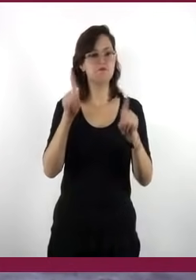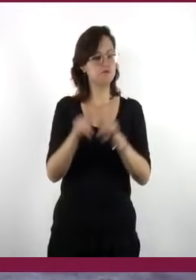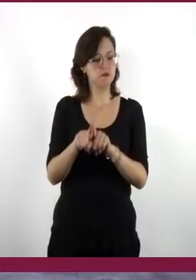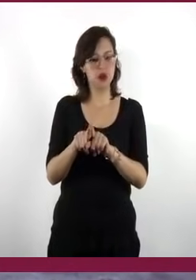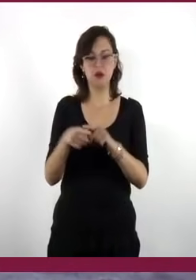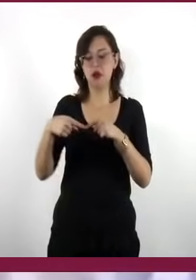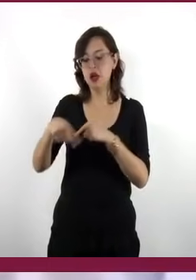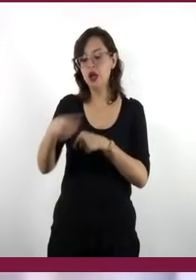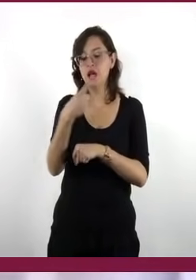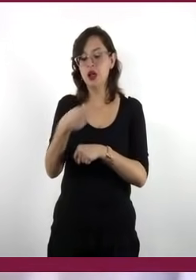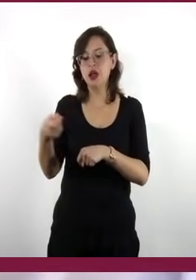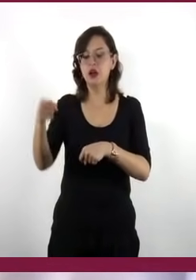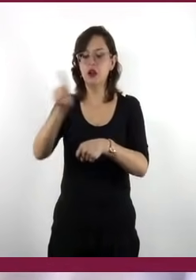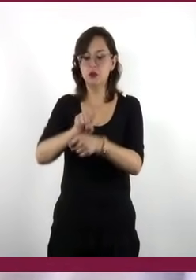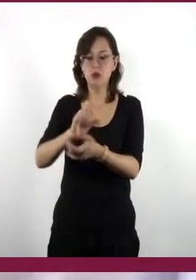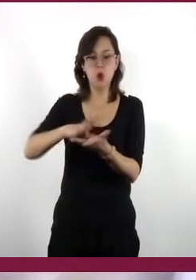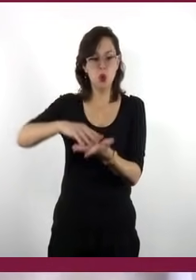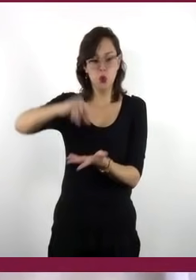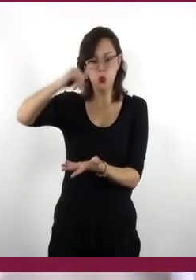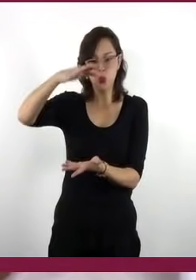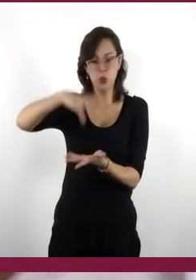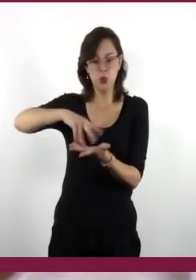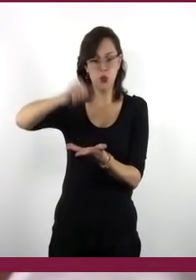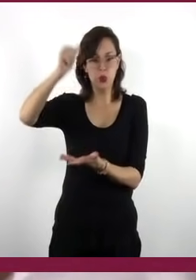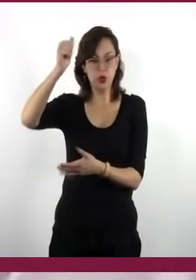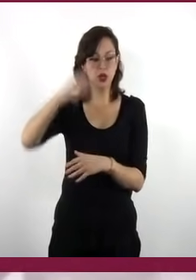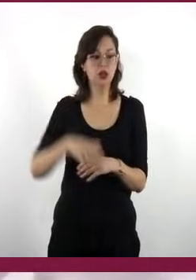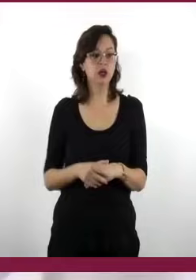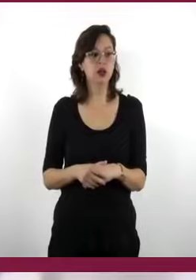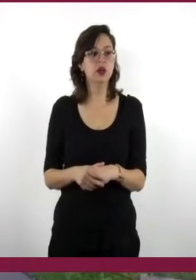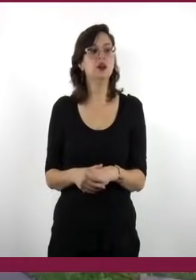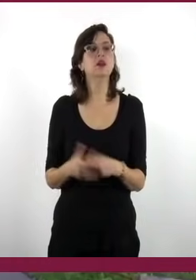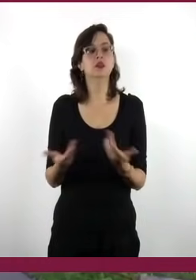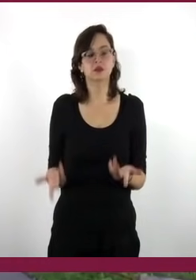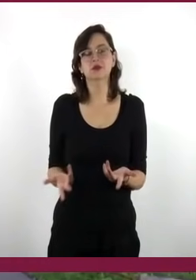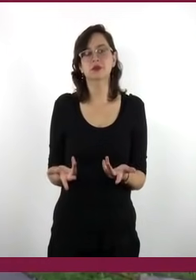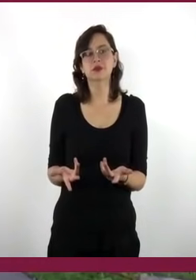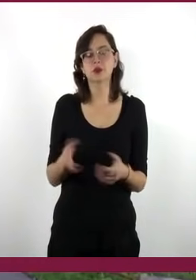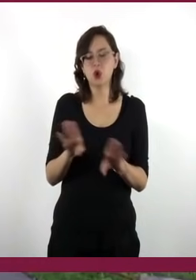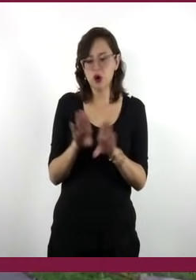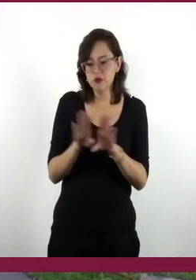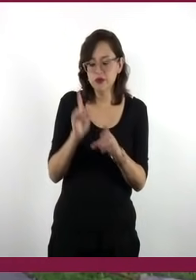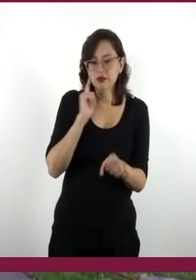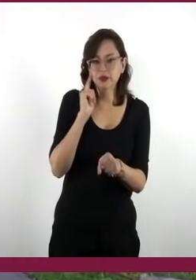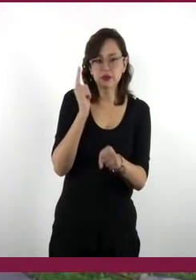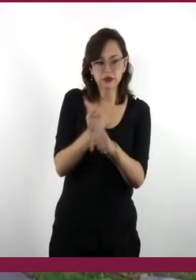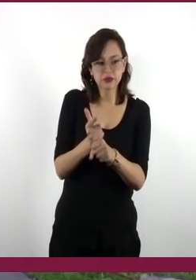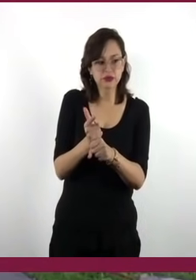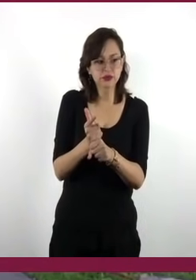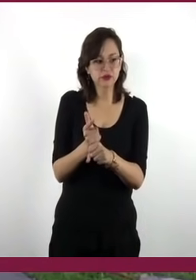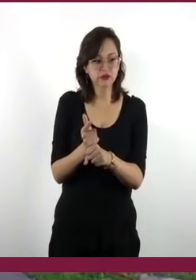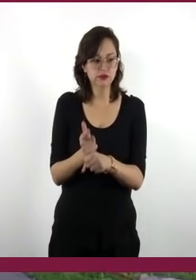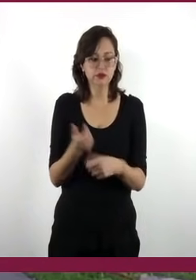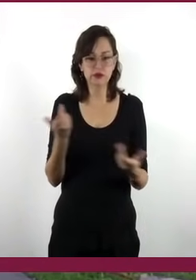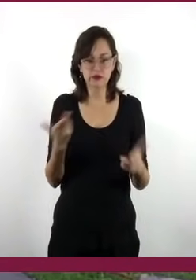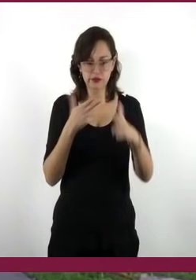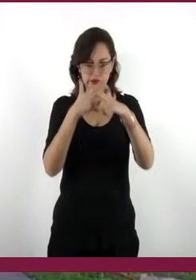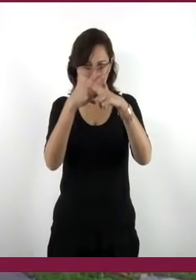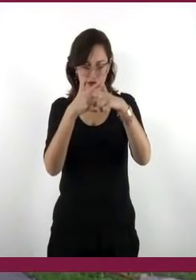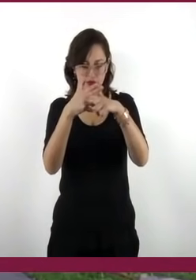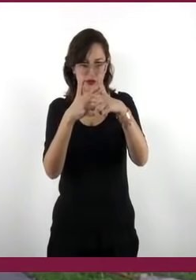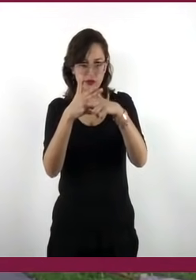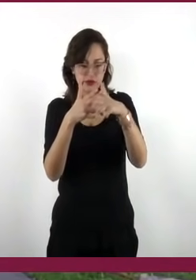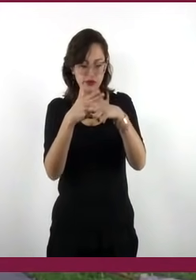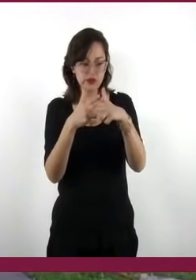100 días. Sabes que es biodegradable por el... Mira, si tú ves un cuchillo de plástico,